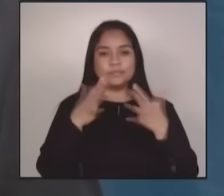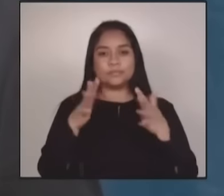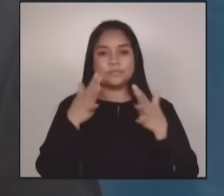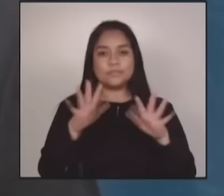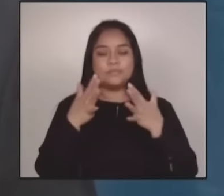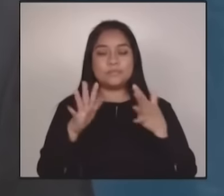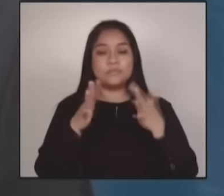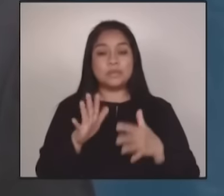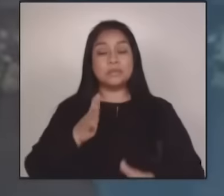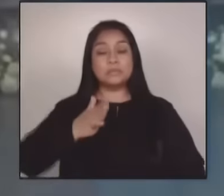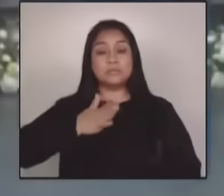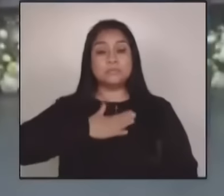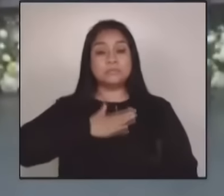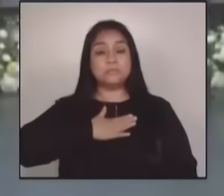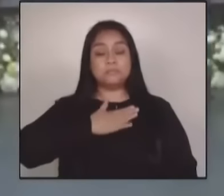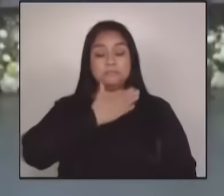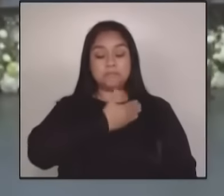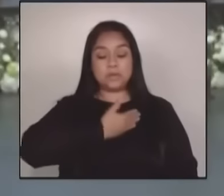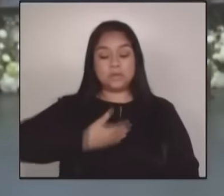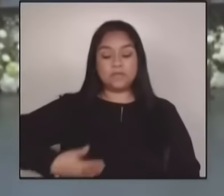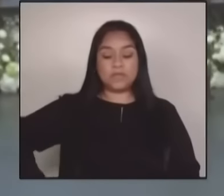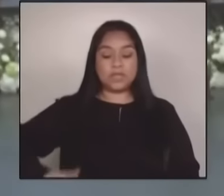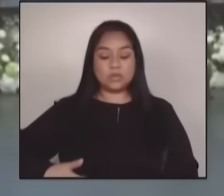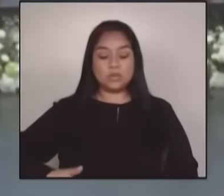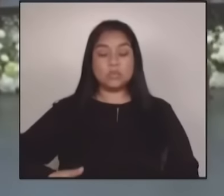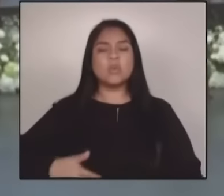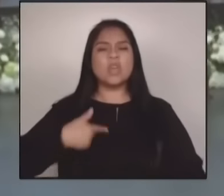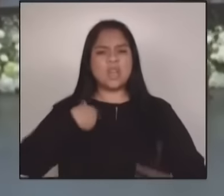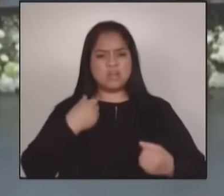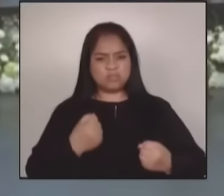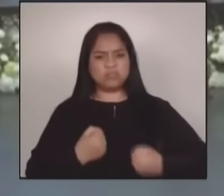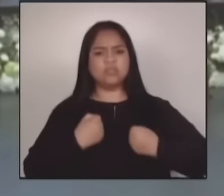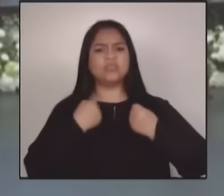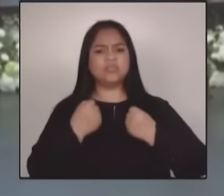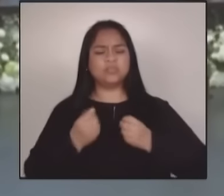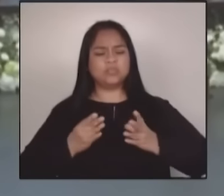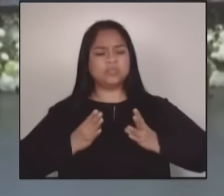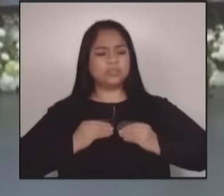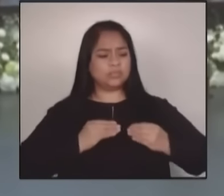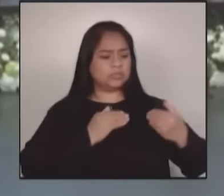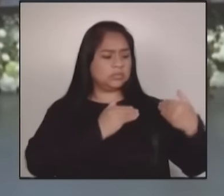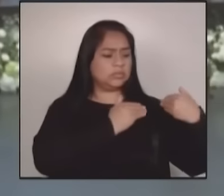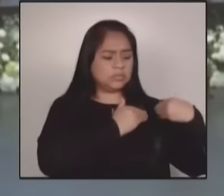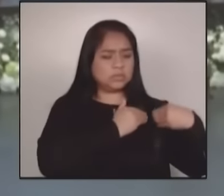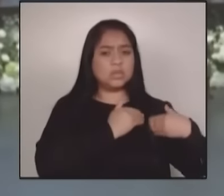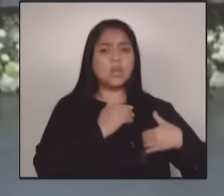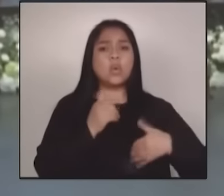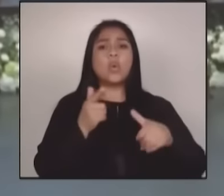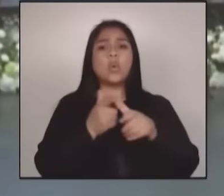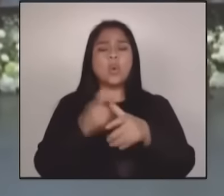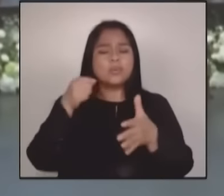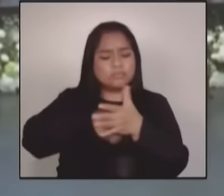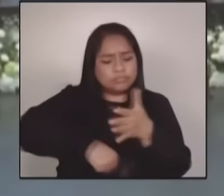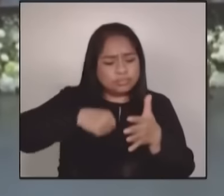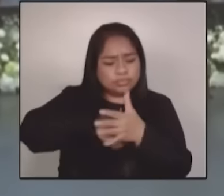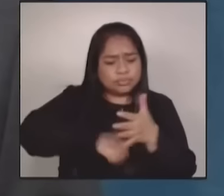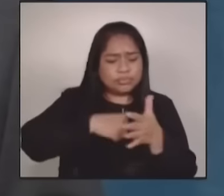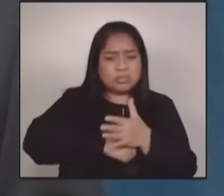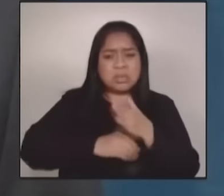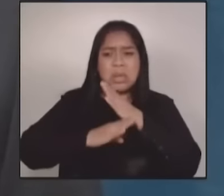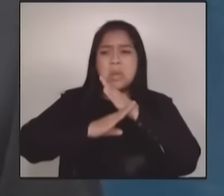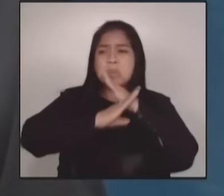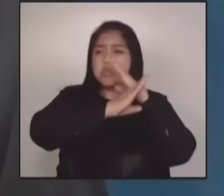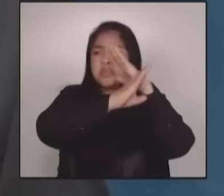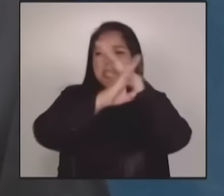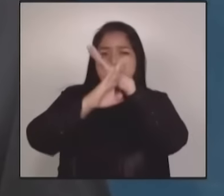Mi gobierno está firmemente comprometido con la lucha por la preservación